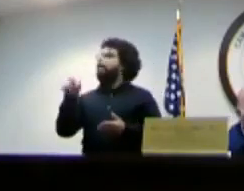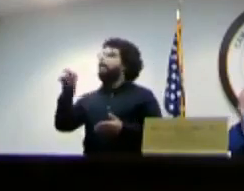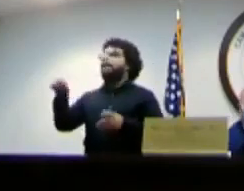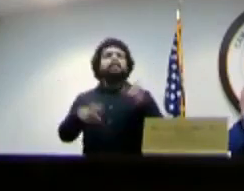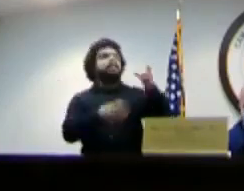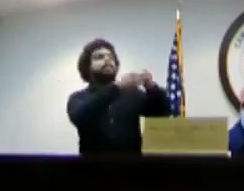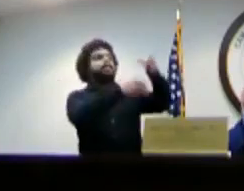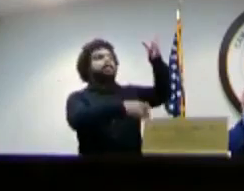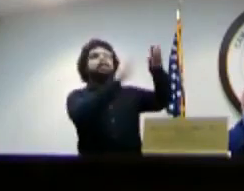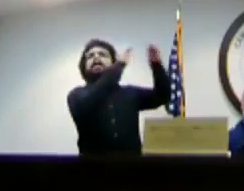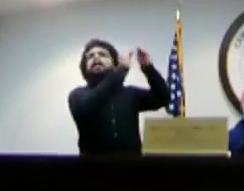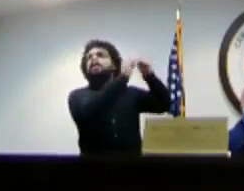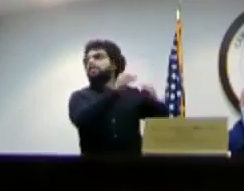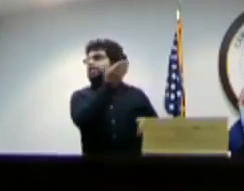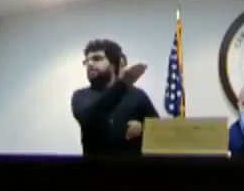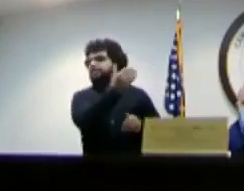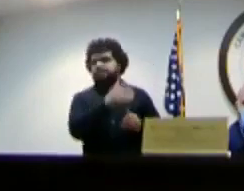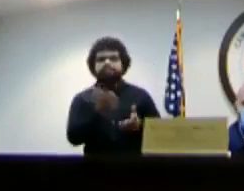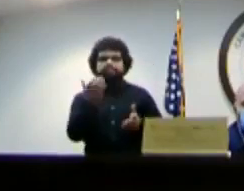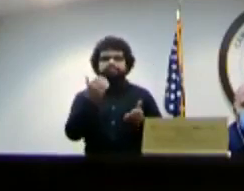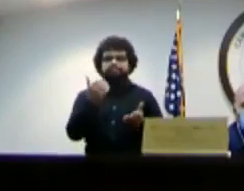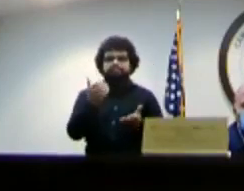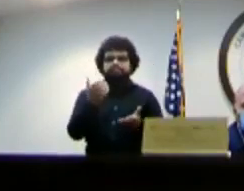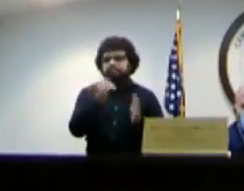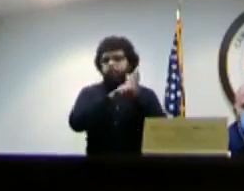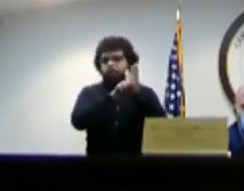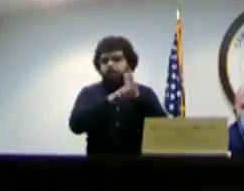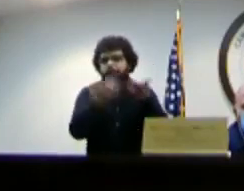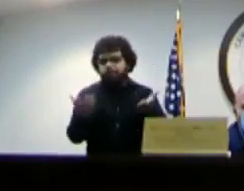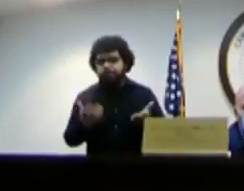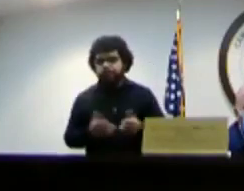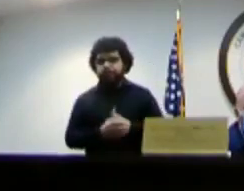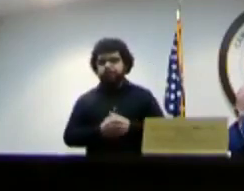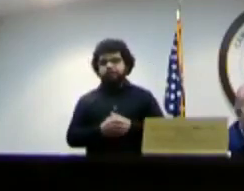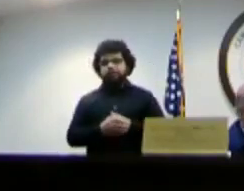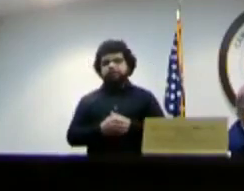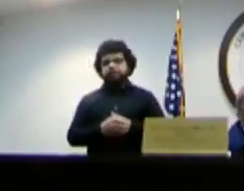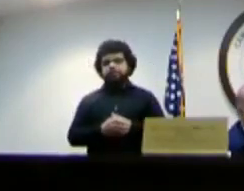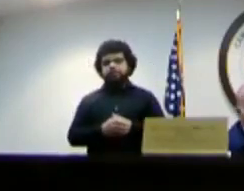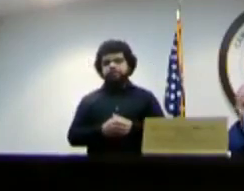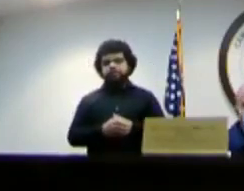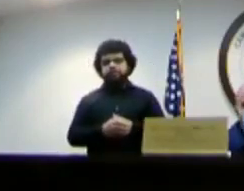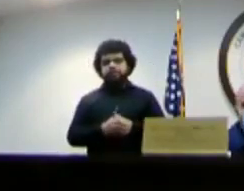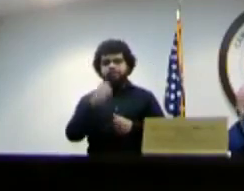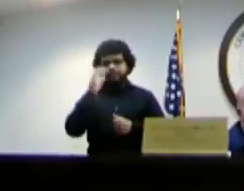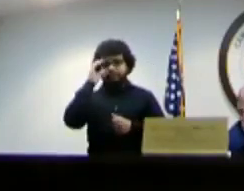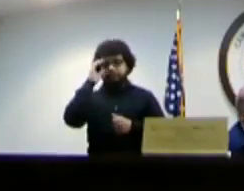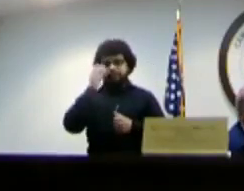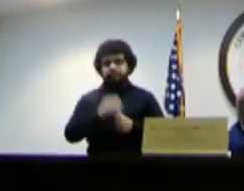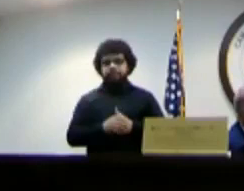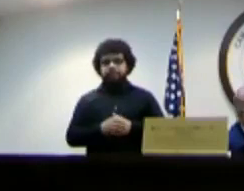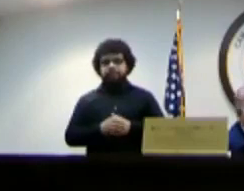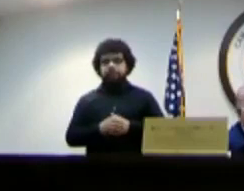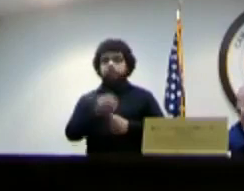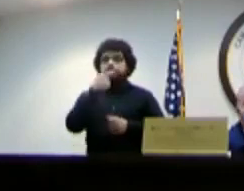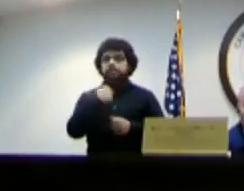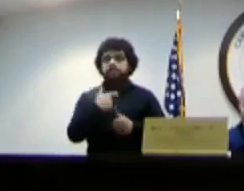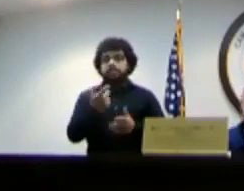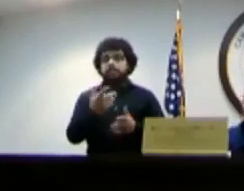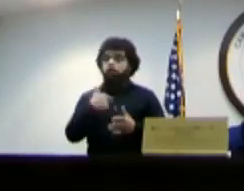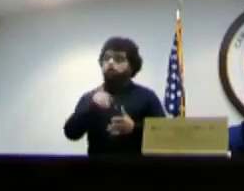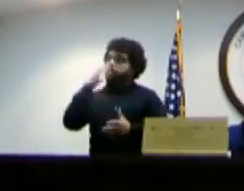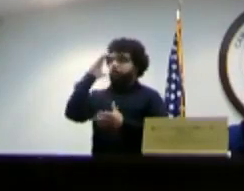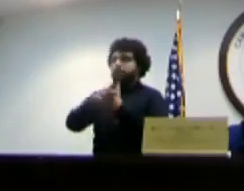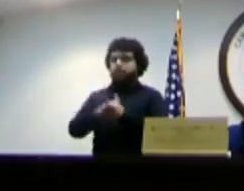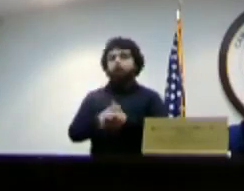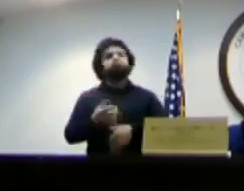columna aquí, por decir una bobería para entendernos? Y yo tengo que creer que usted me dice, sí, ellos pusieron cuatro tuercas